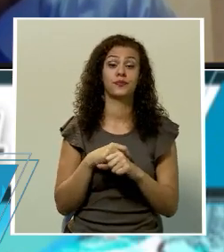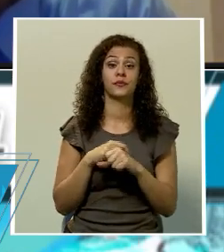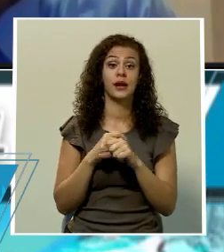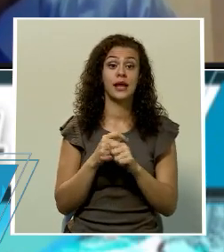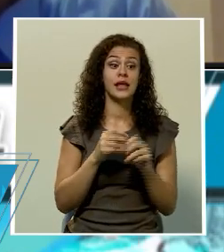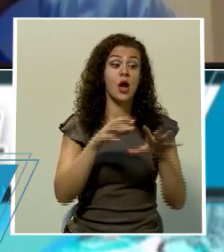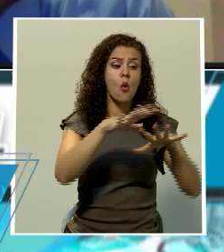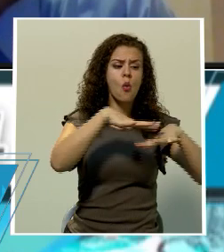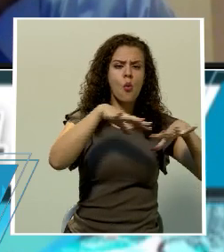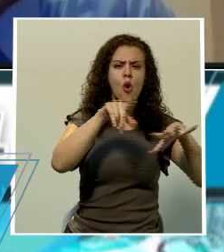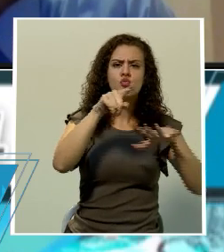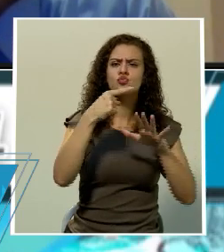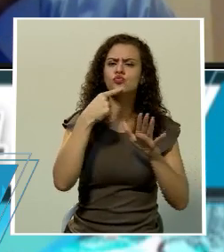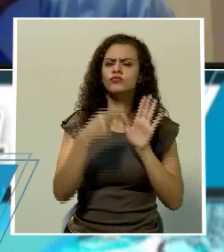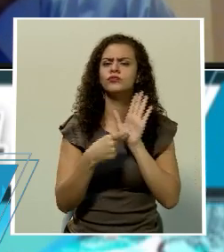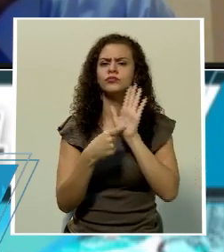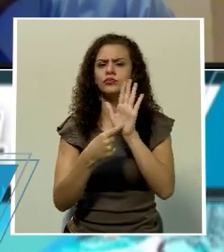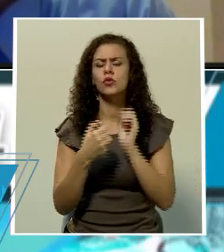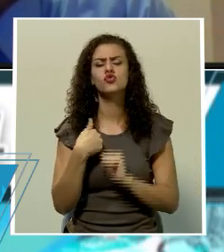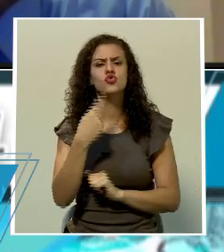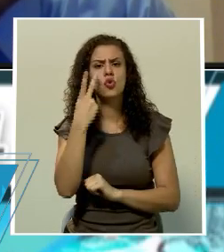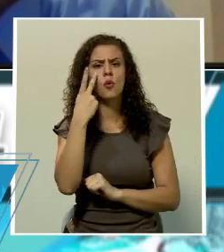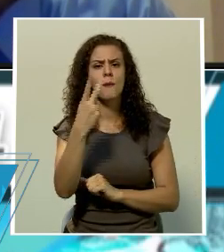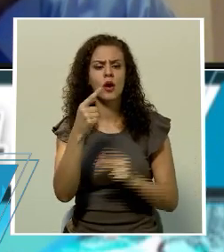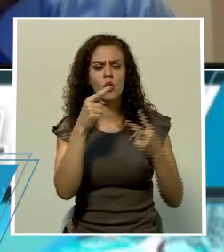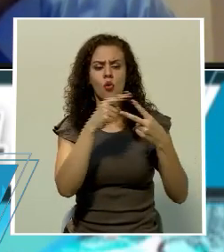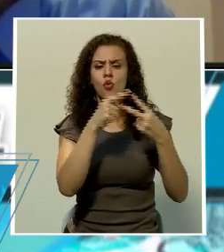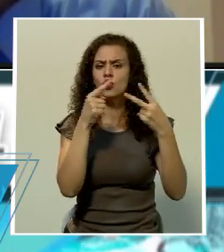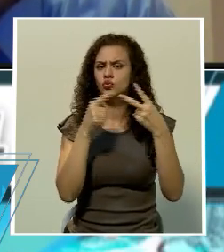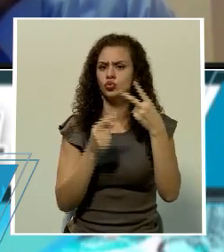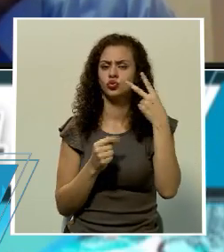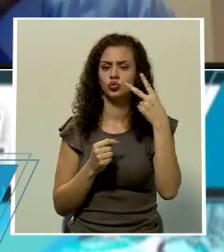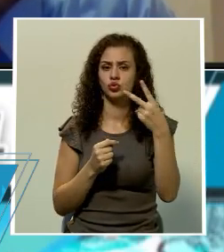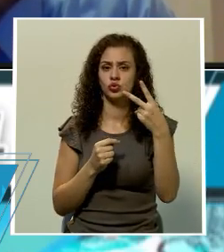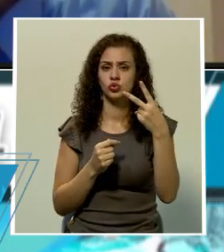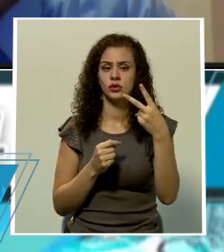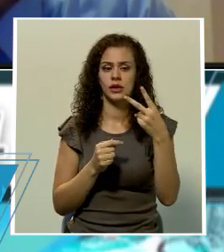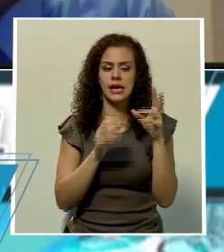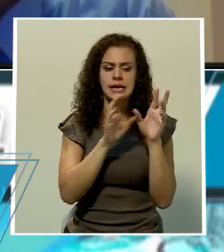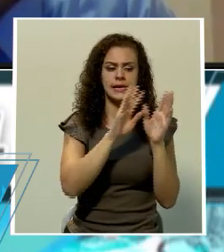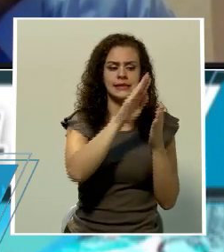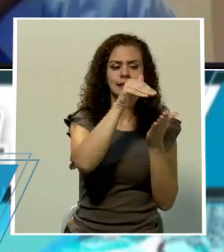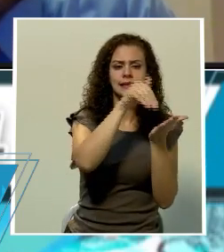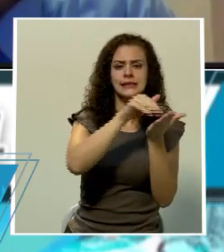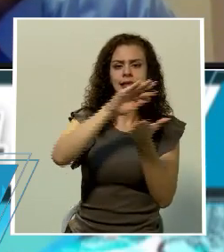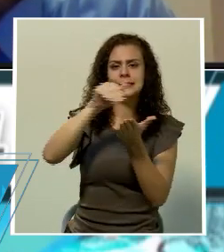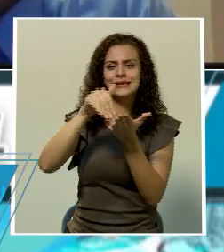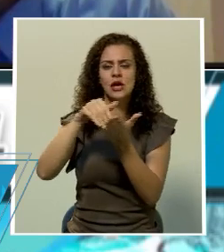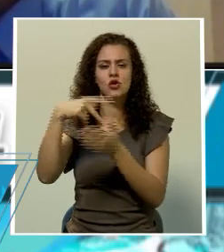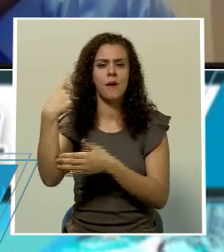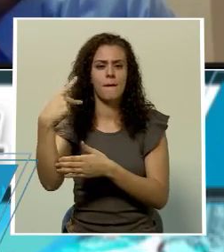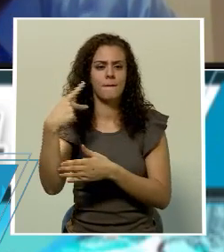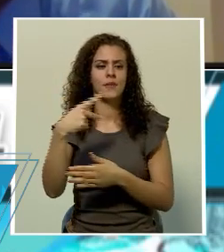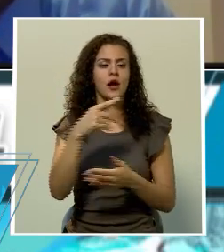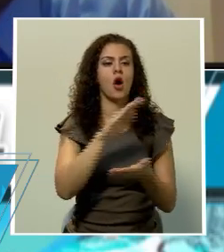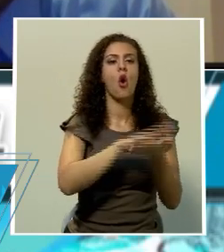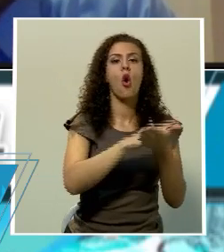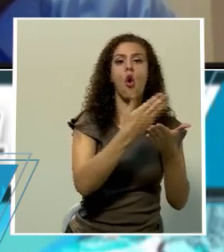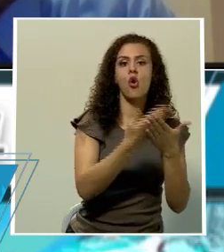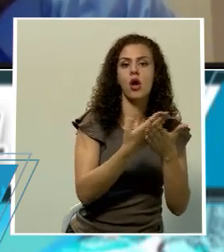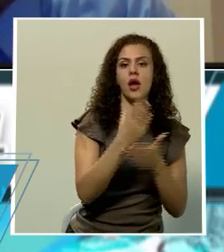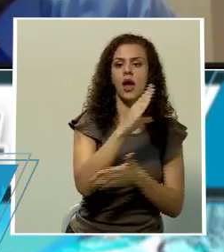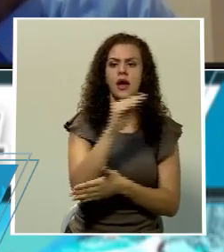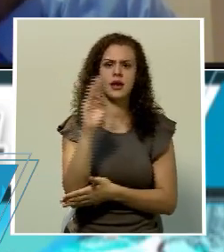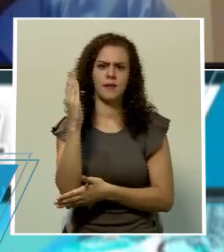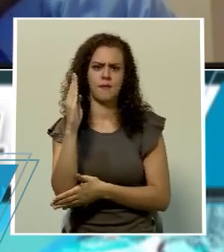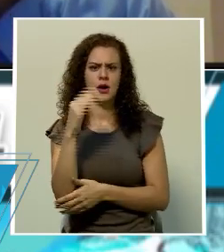que me presenta, veo dos centros de peligro, la cocina y el